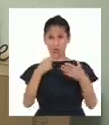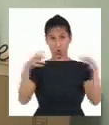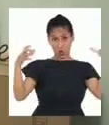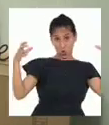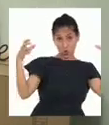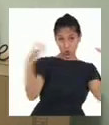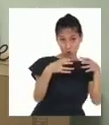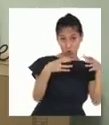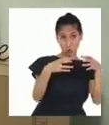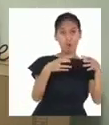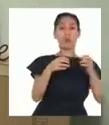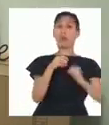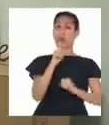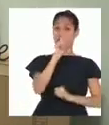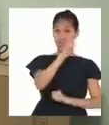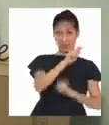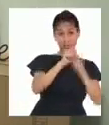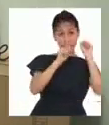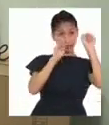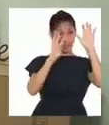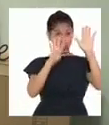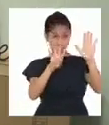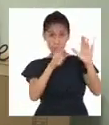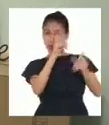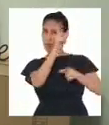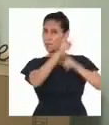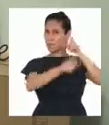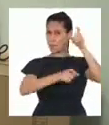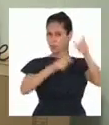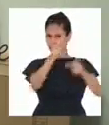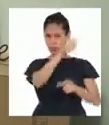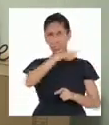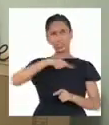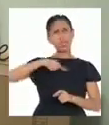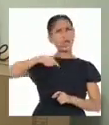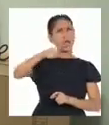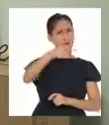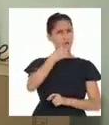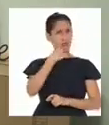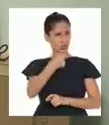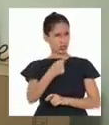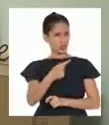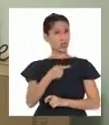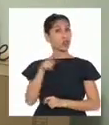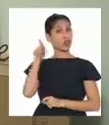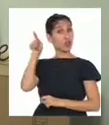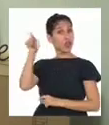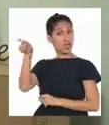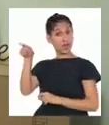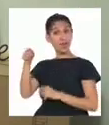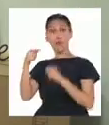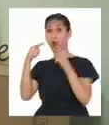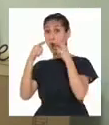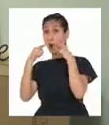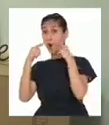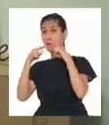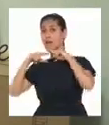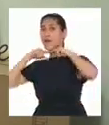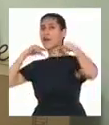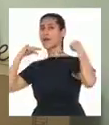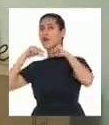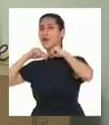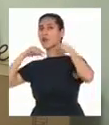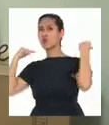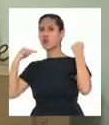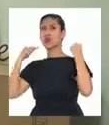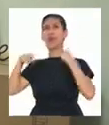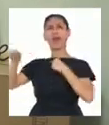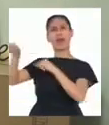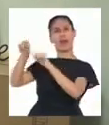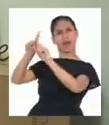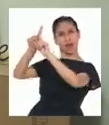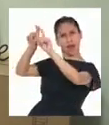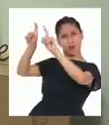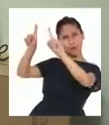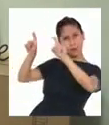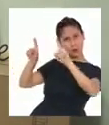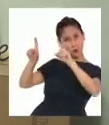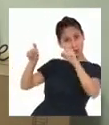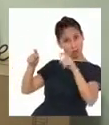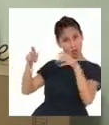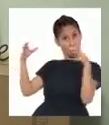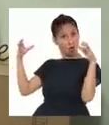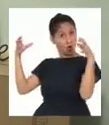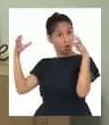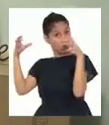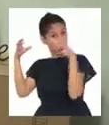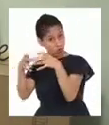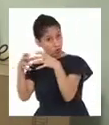vecinos acuden a informar sobre el censo efectuado por el cura, quien atribuía una mayoría de 3/4 a los indios,